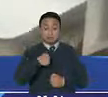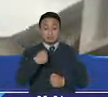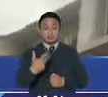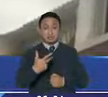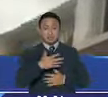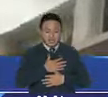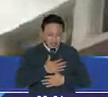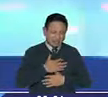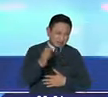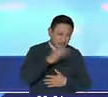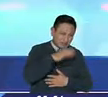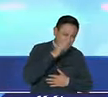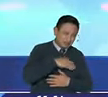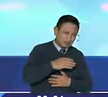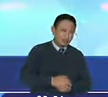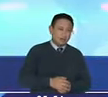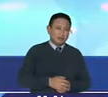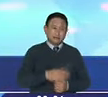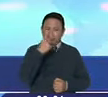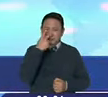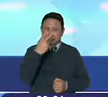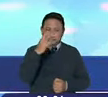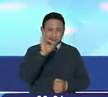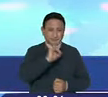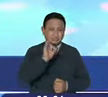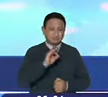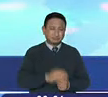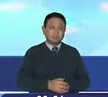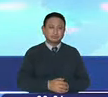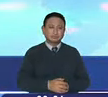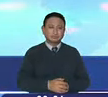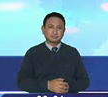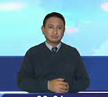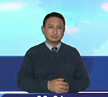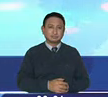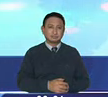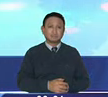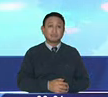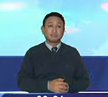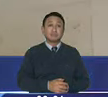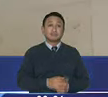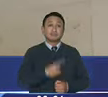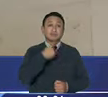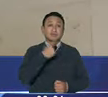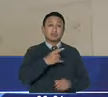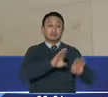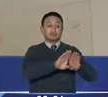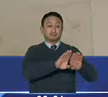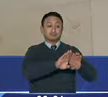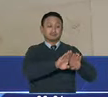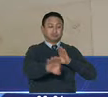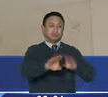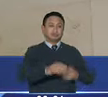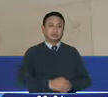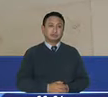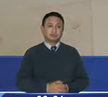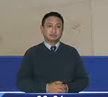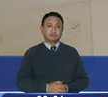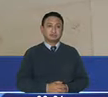ahogábamos del humo, no se veía nada, arriba todo, insultaban, abran la puerta y se oía un ¡pah! O sea, con vasos que le pegaban a la